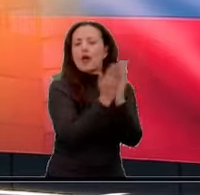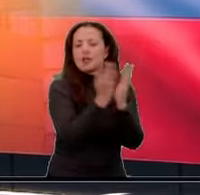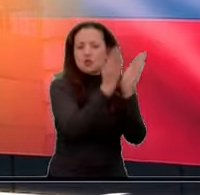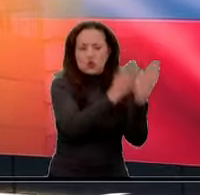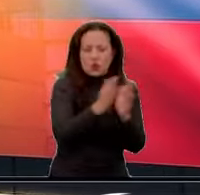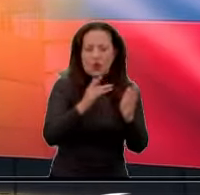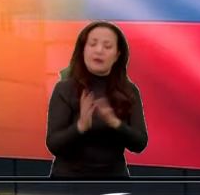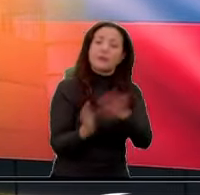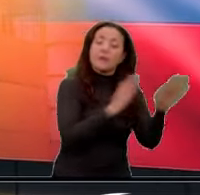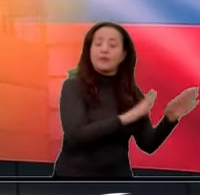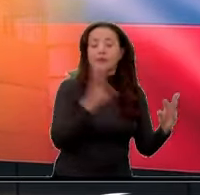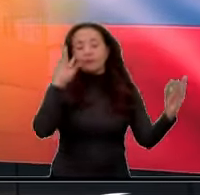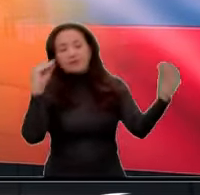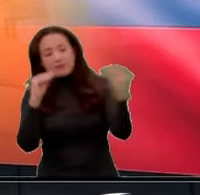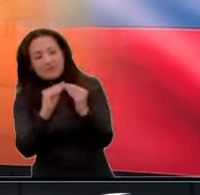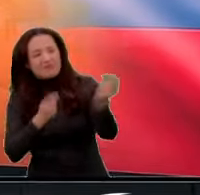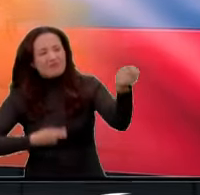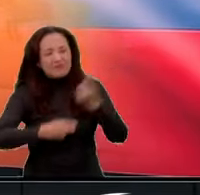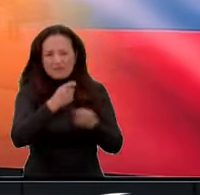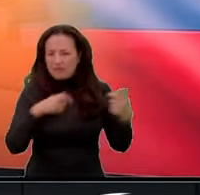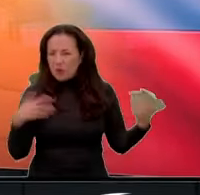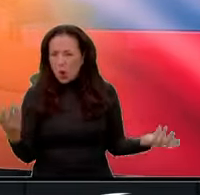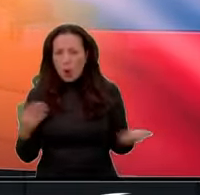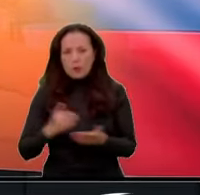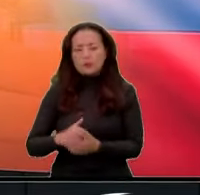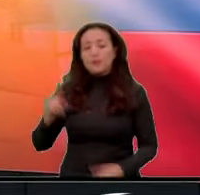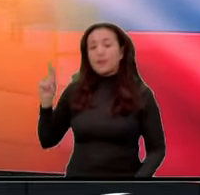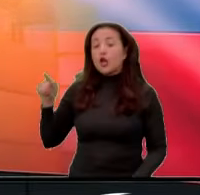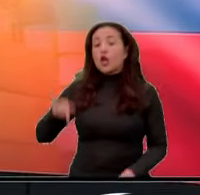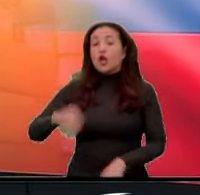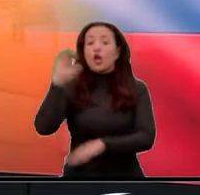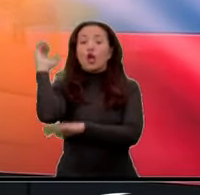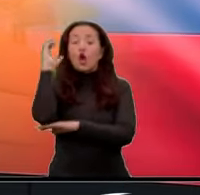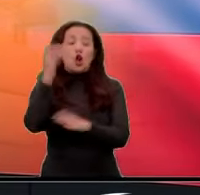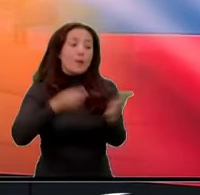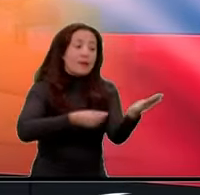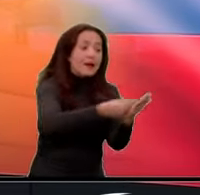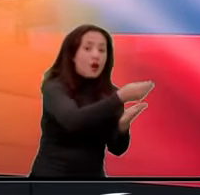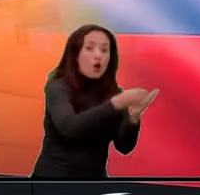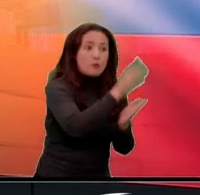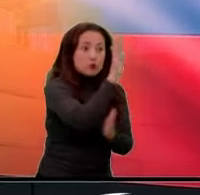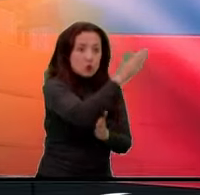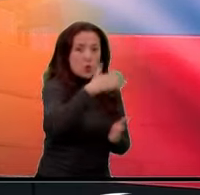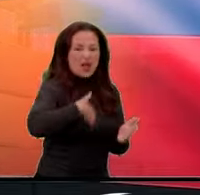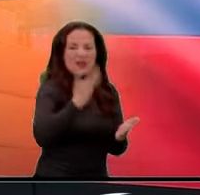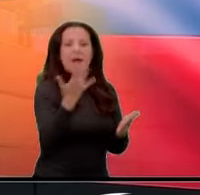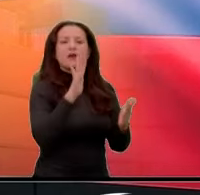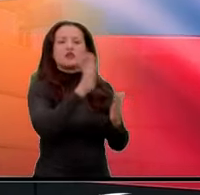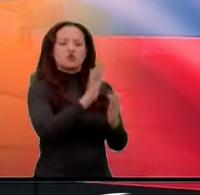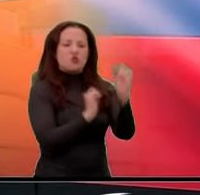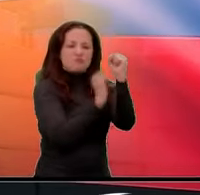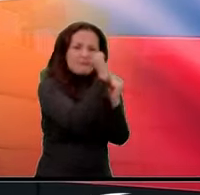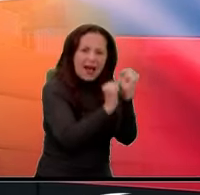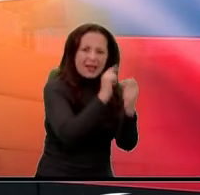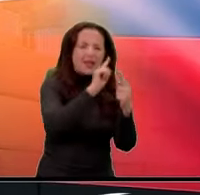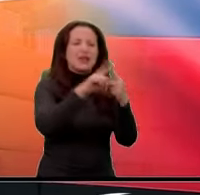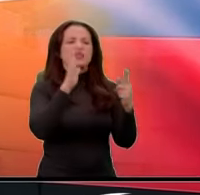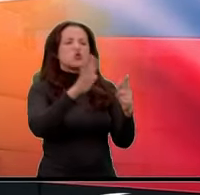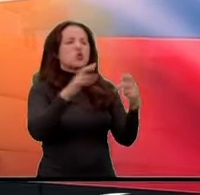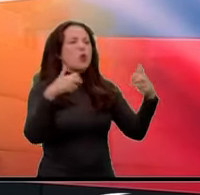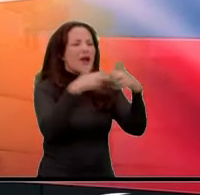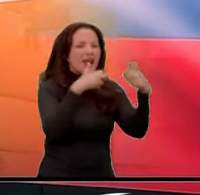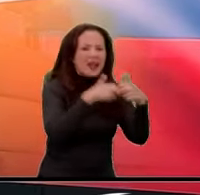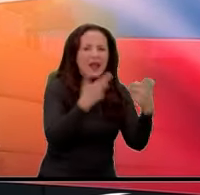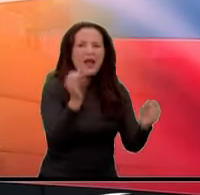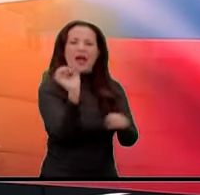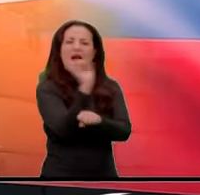acuerdos comerciales están de la siguiente manera Colombia le compra Argentina máquinas material eléctrico vehículos